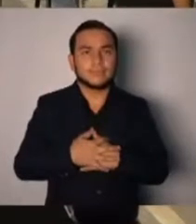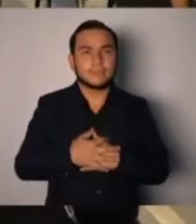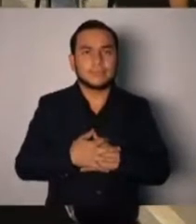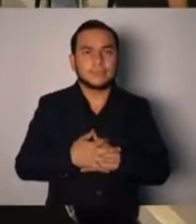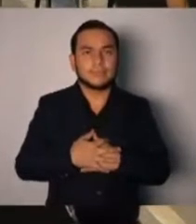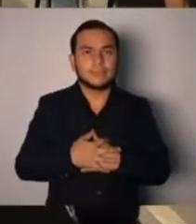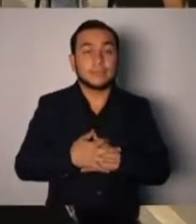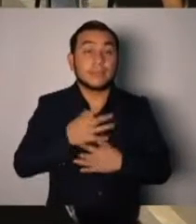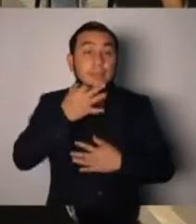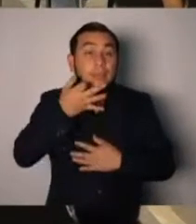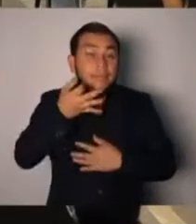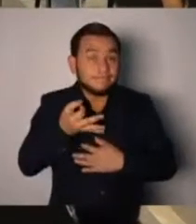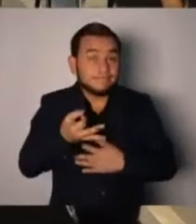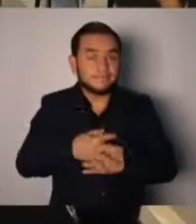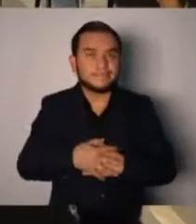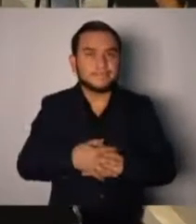pero